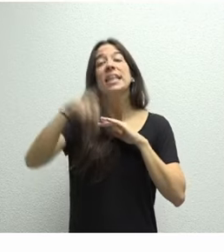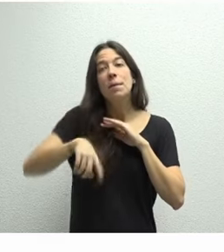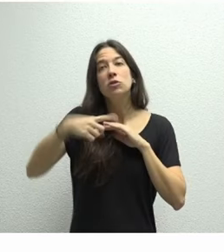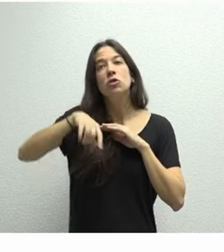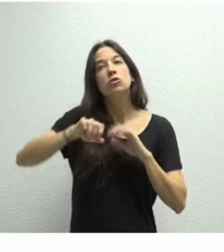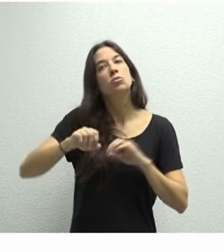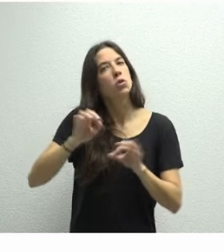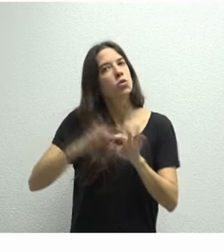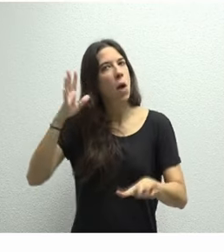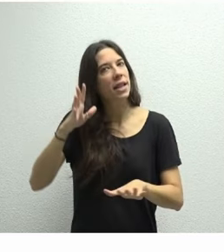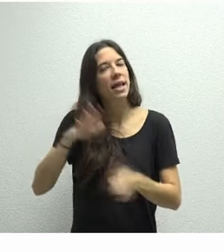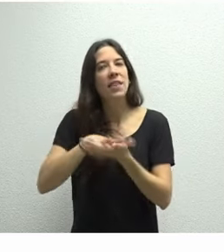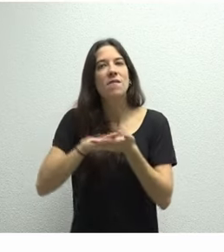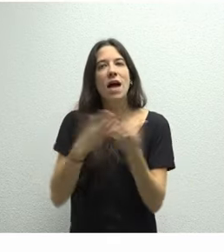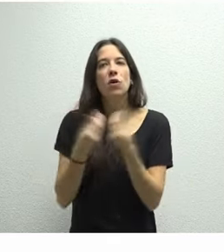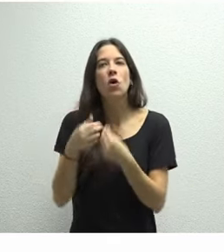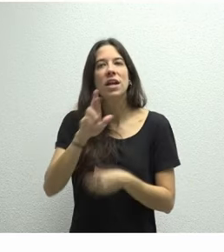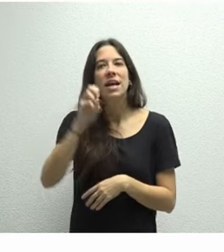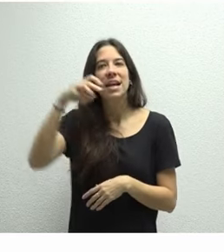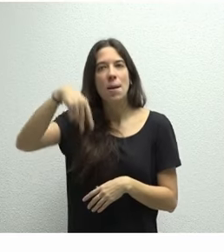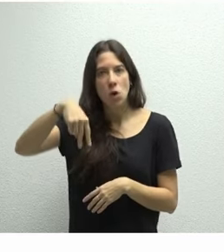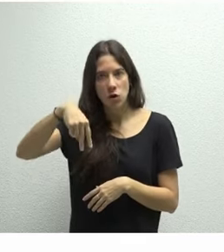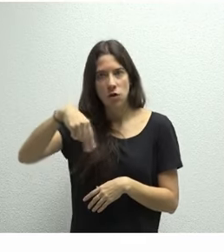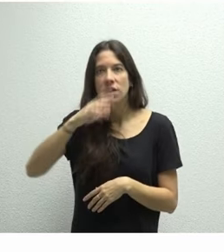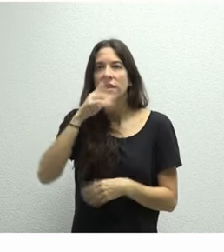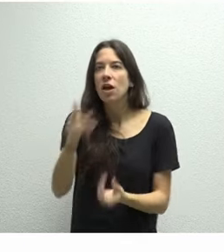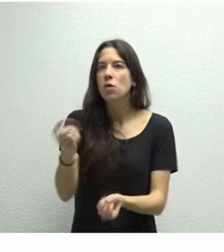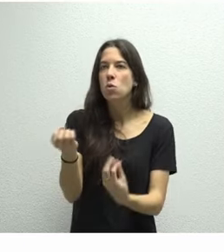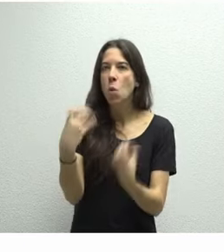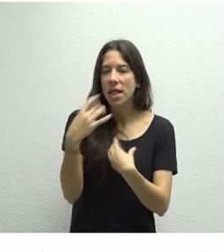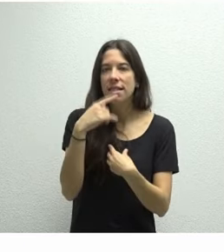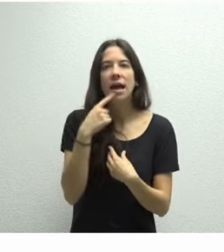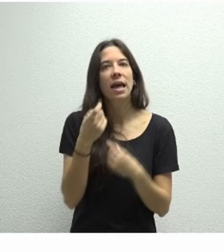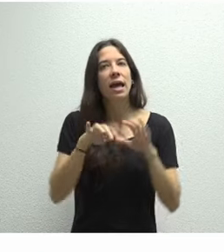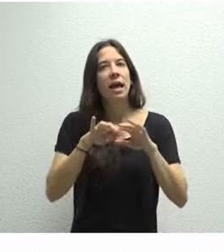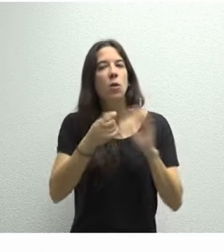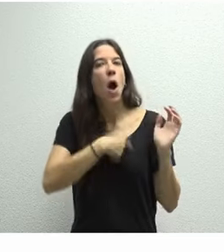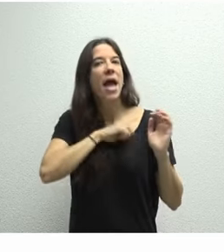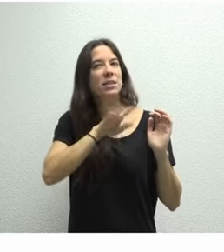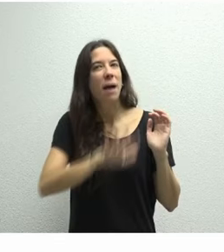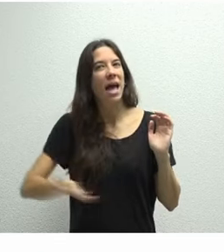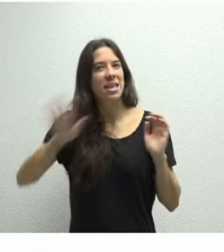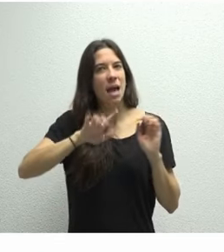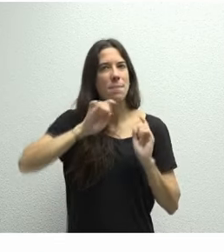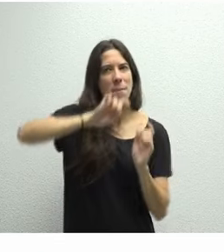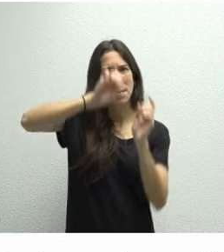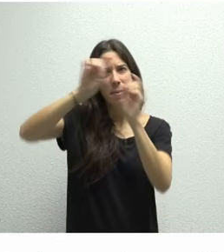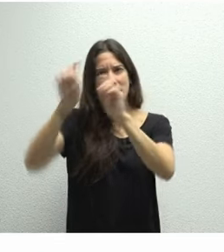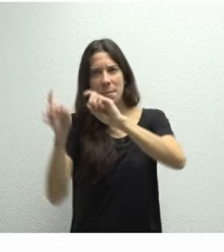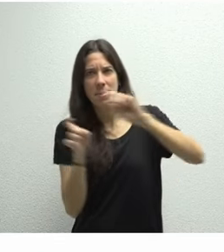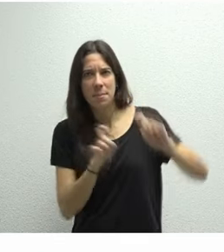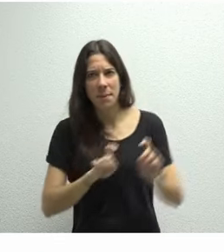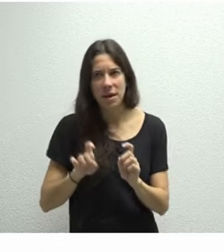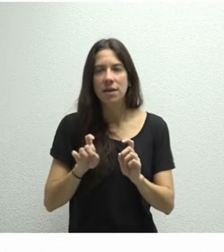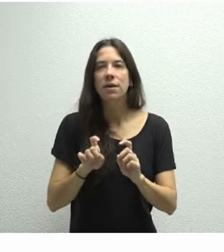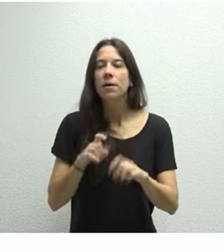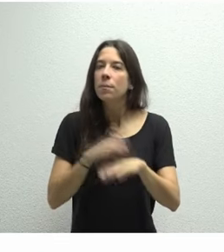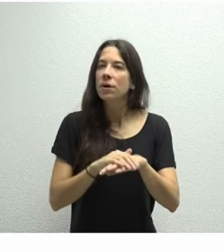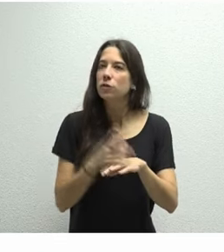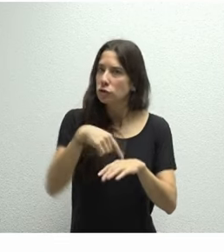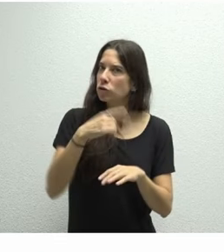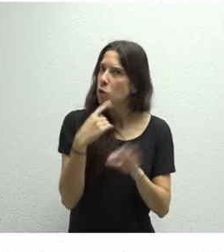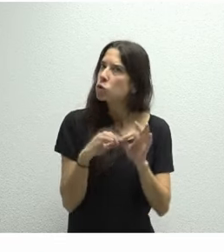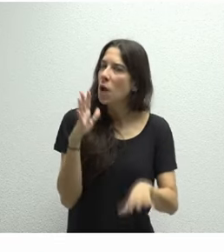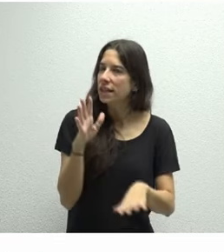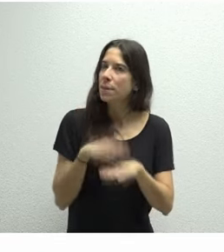Ramón que ahora nos contaba que está recorriendo prácticamente España Pero tenemos mucha suerte de contar con él hemos tenido suerte de contar con él